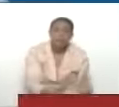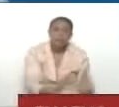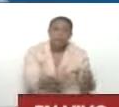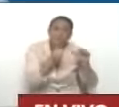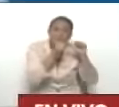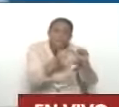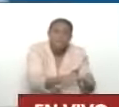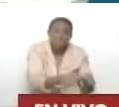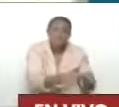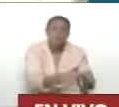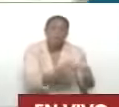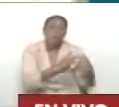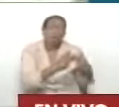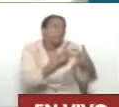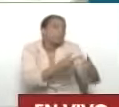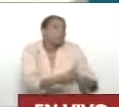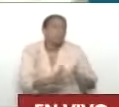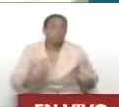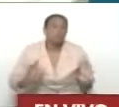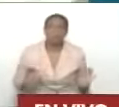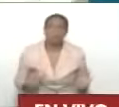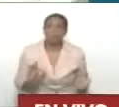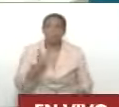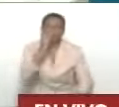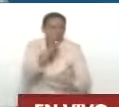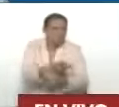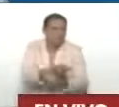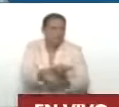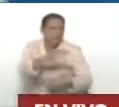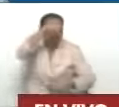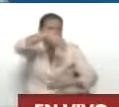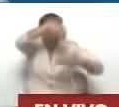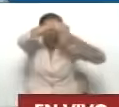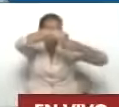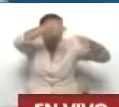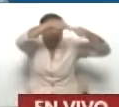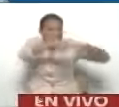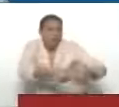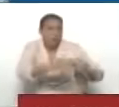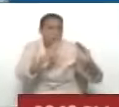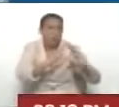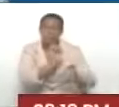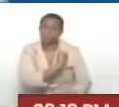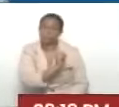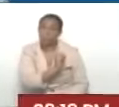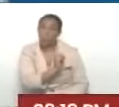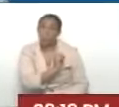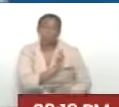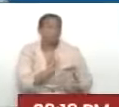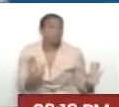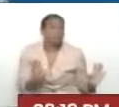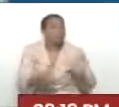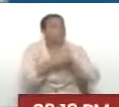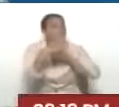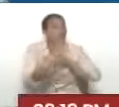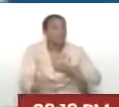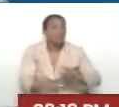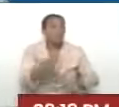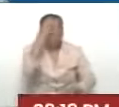cuarentena voluntaria. En Venezuela nunca fue obligatoria, voluntaria. Sí. Siempre partimos del hecho de confiar